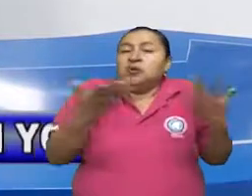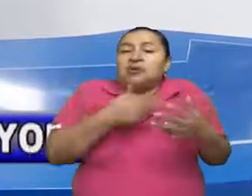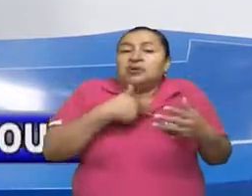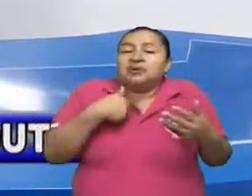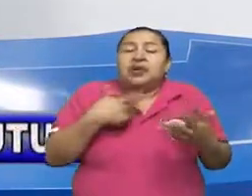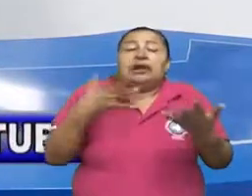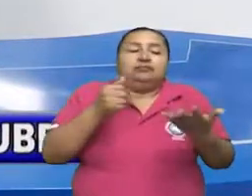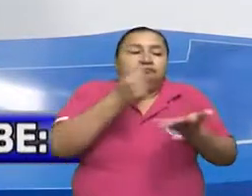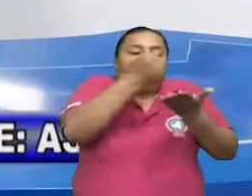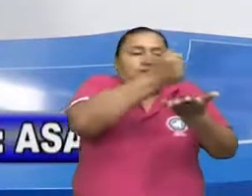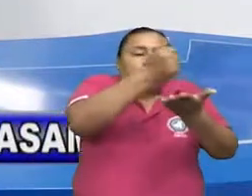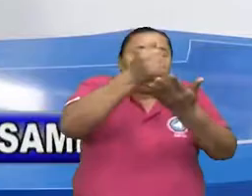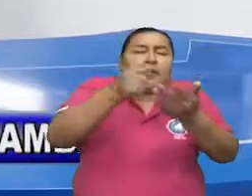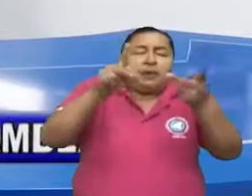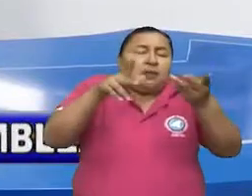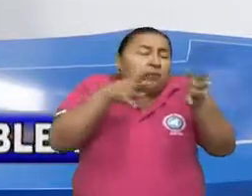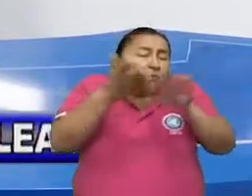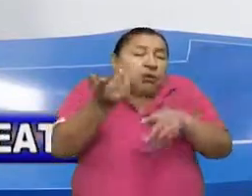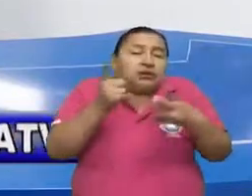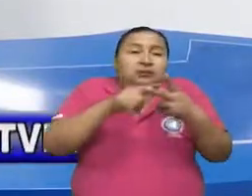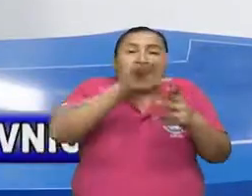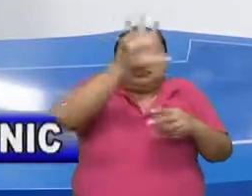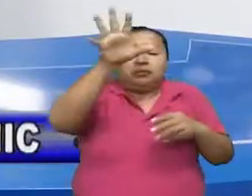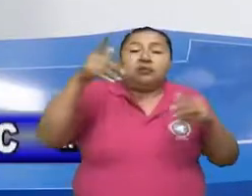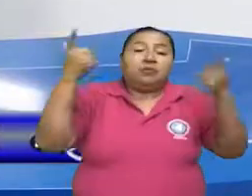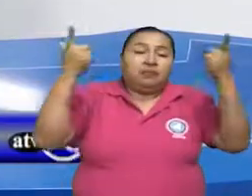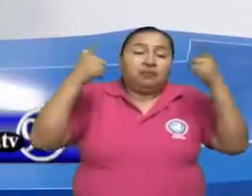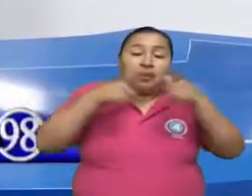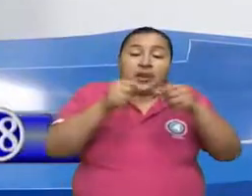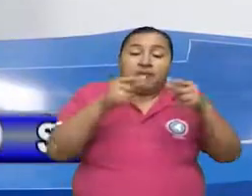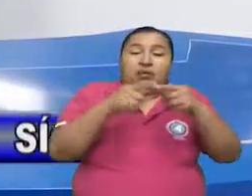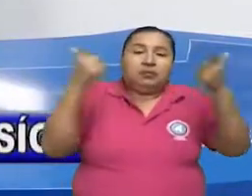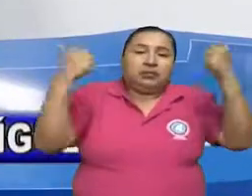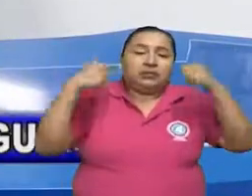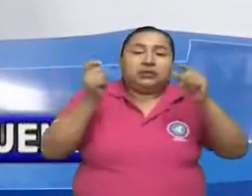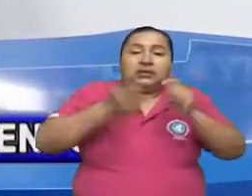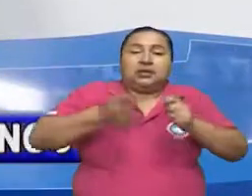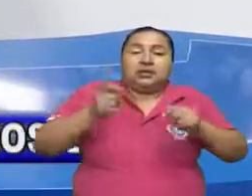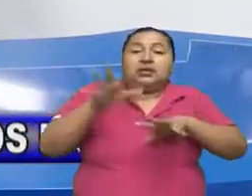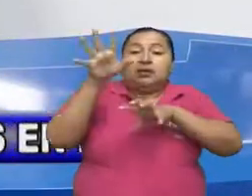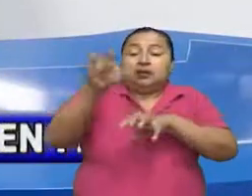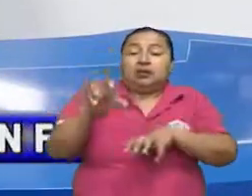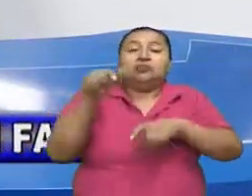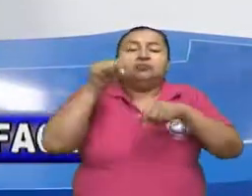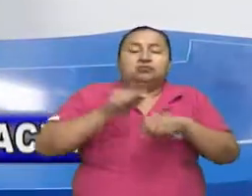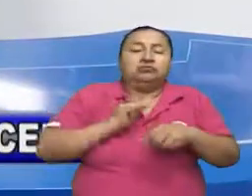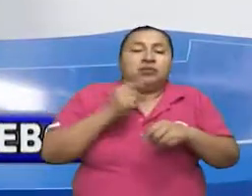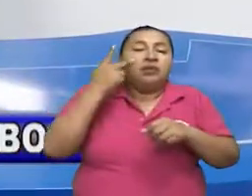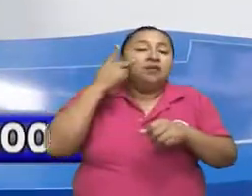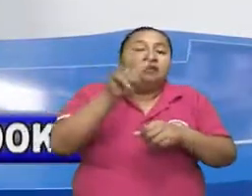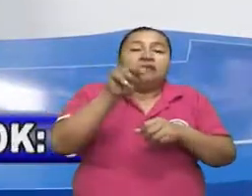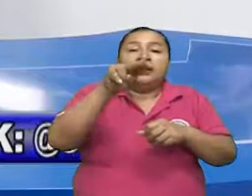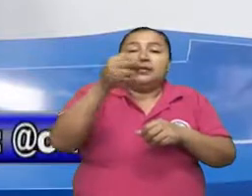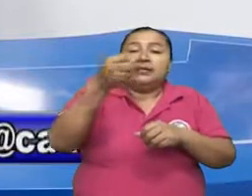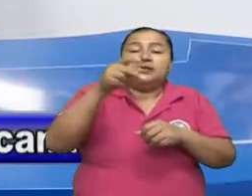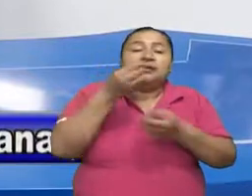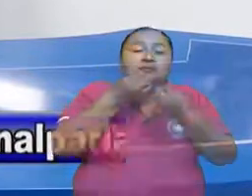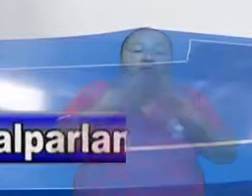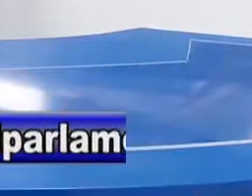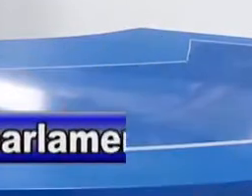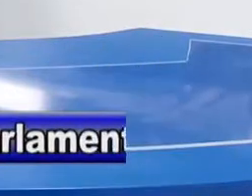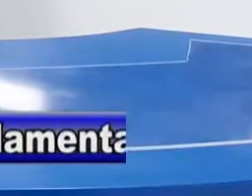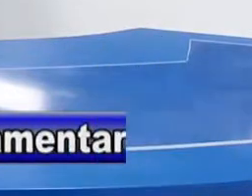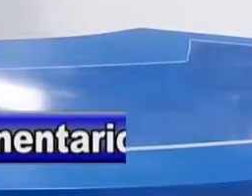de muertos en los departamentos de Managua, Masaya, León y Granada. Vanessa Paz nos amplía los detalles de esta información.